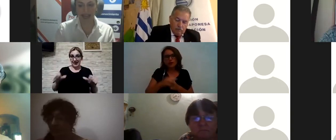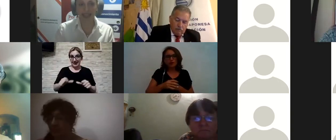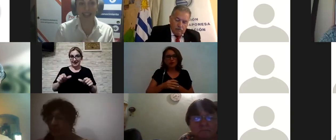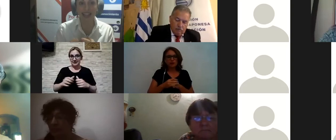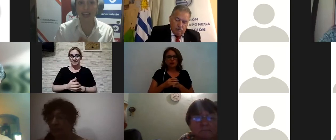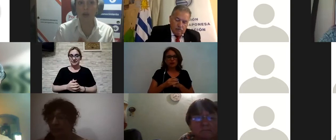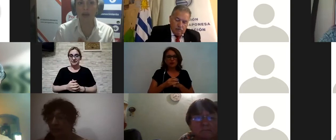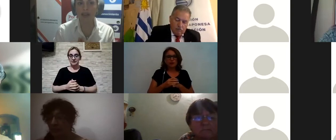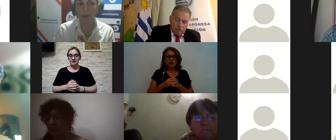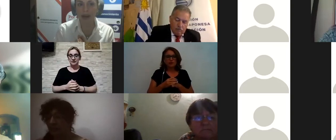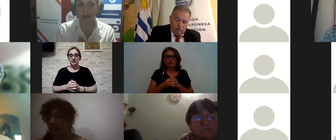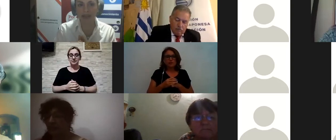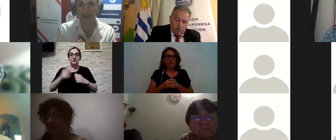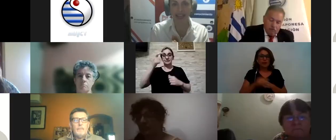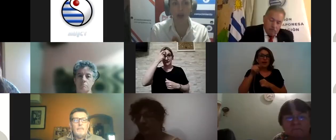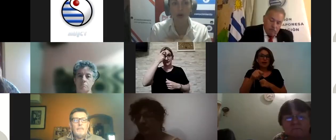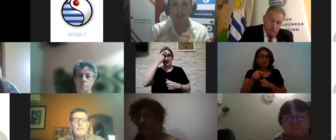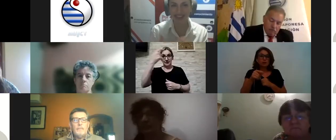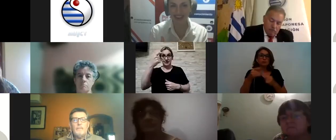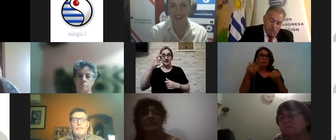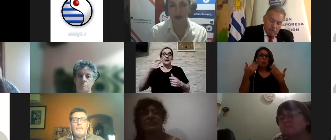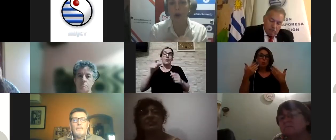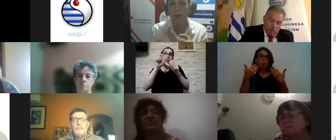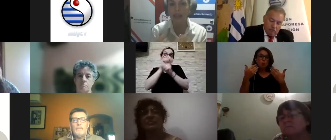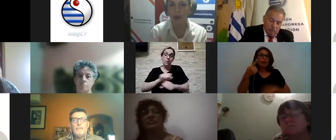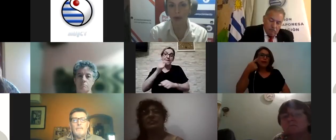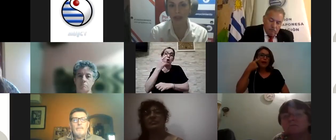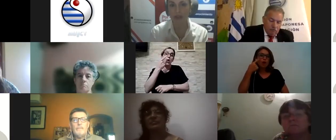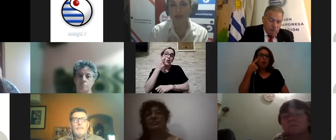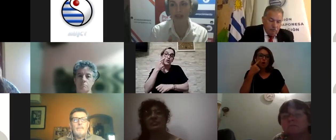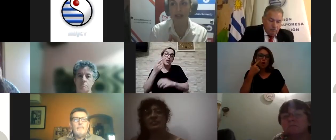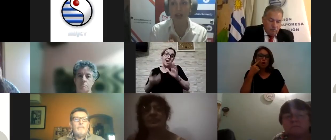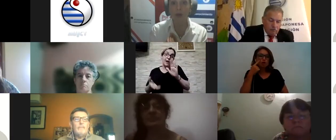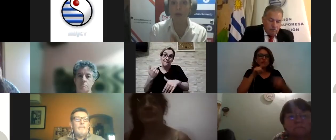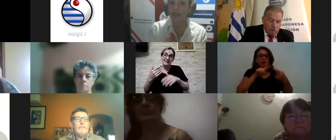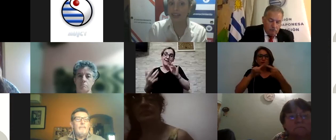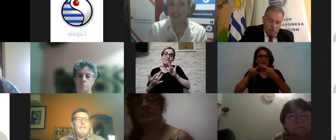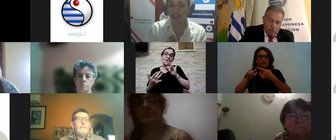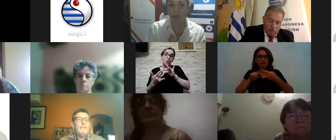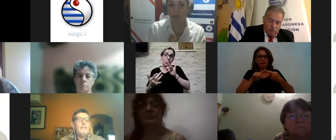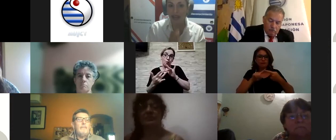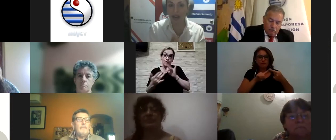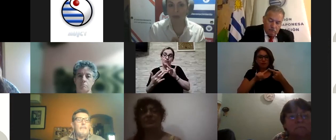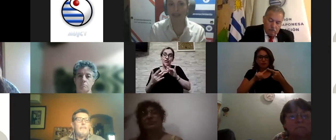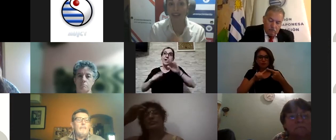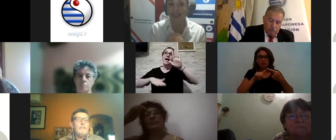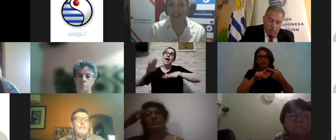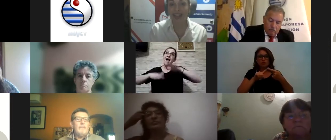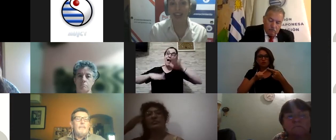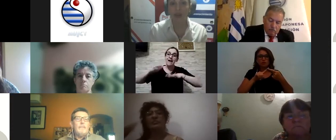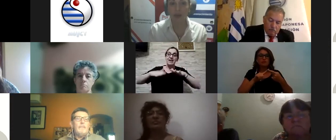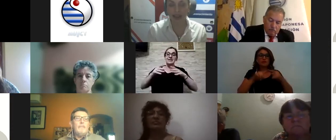esta técnica como decimos permite conocer los vínculos entonces muchas veces por el aula